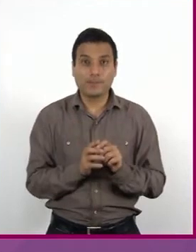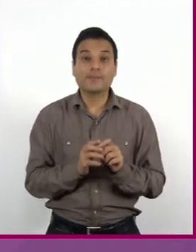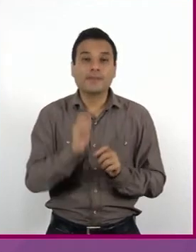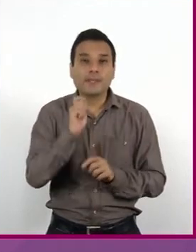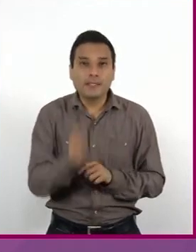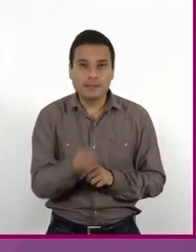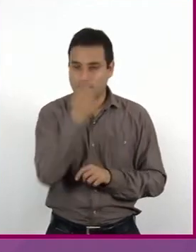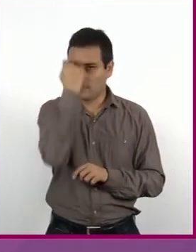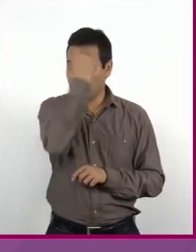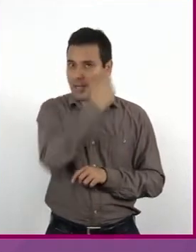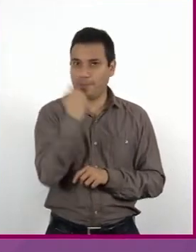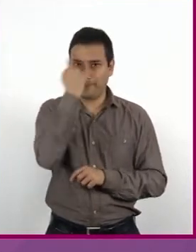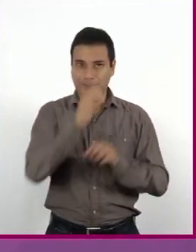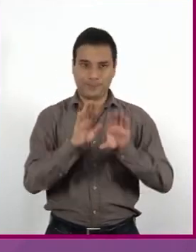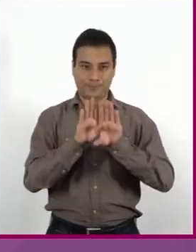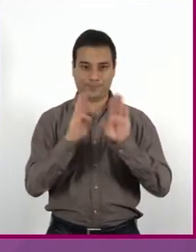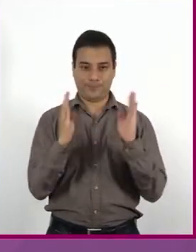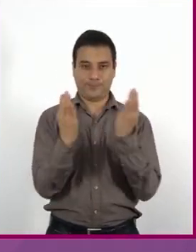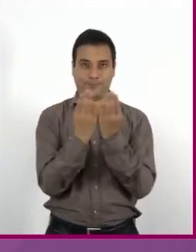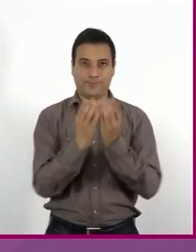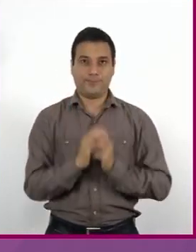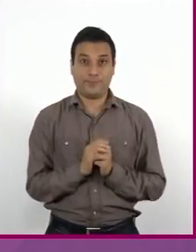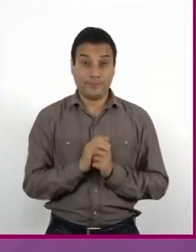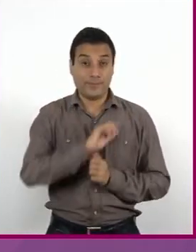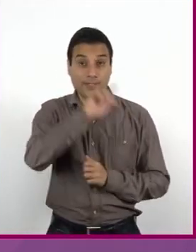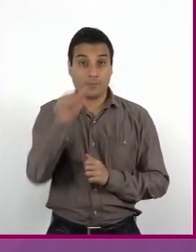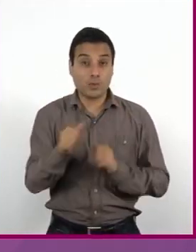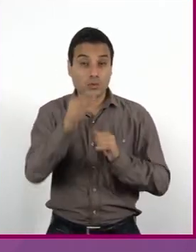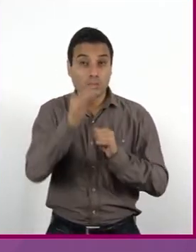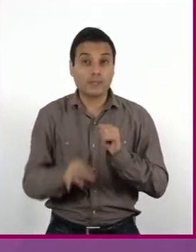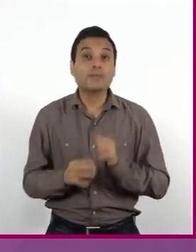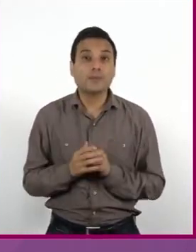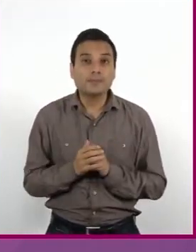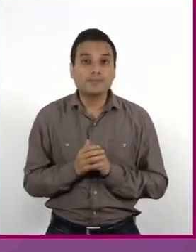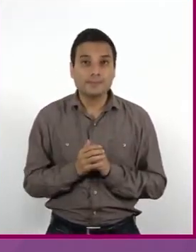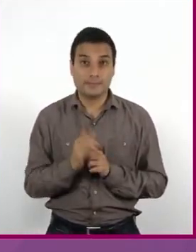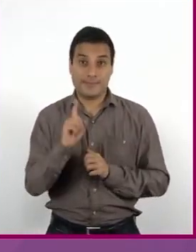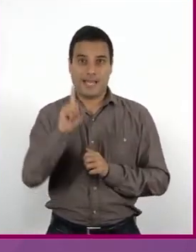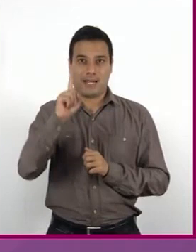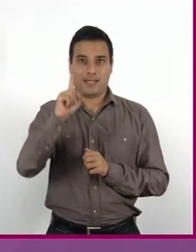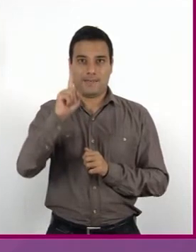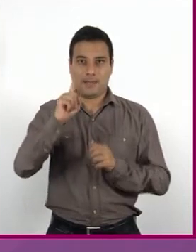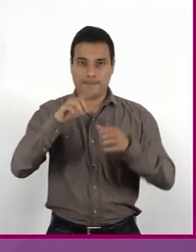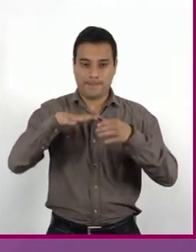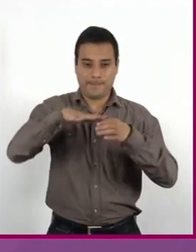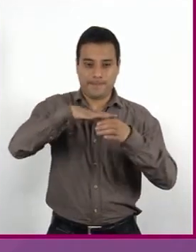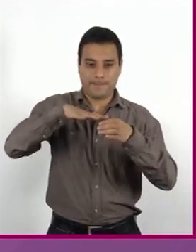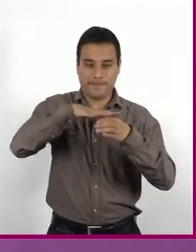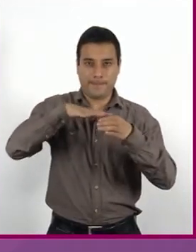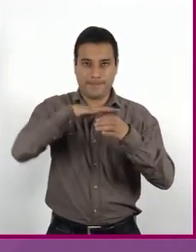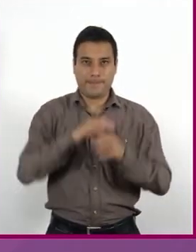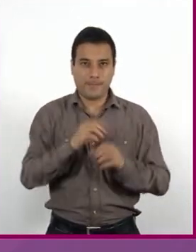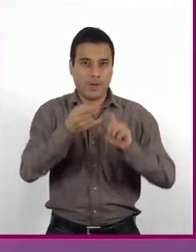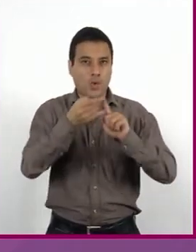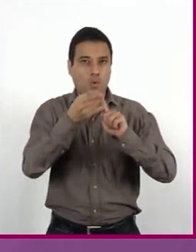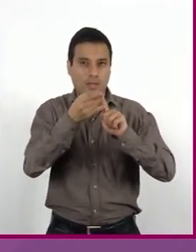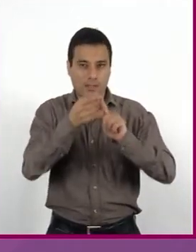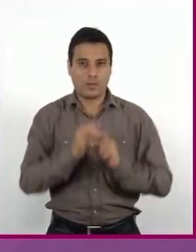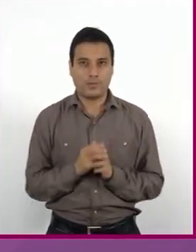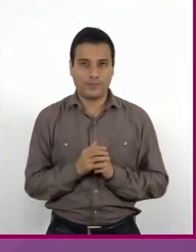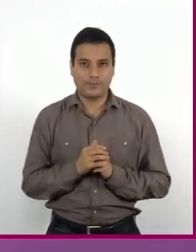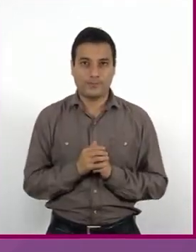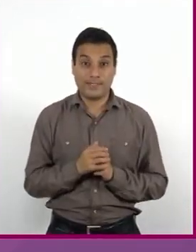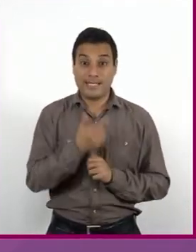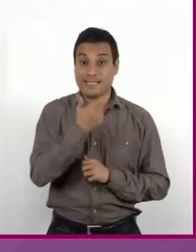caras laterales de la caja. Finalmente, en la base menor de uno de los trapecios se traza un cuadrado